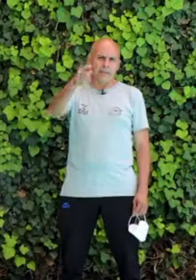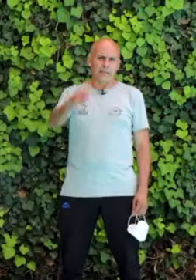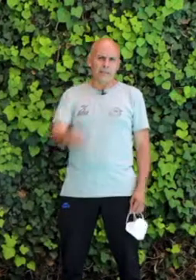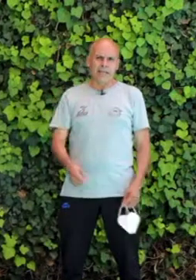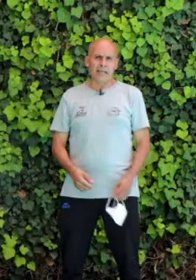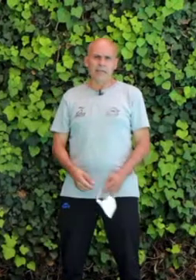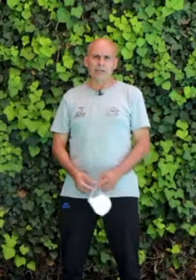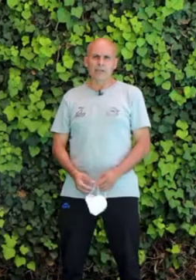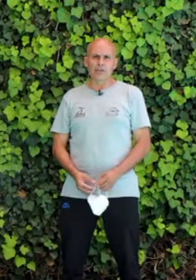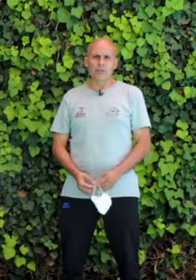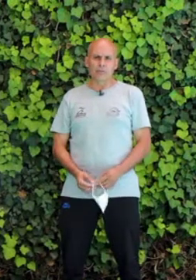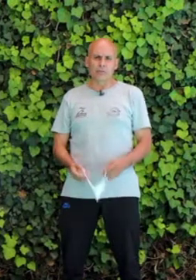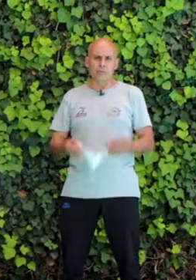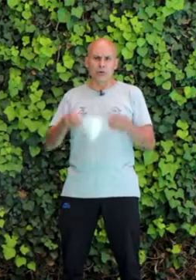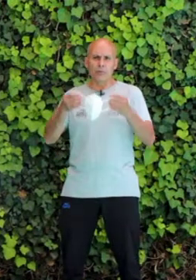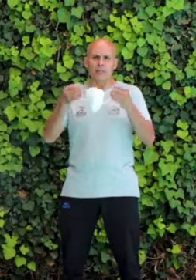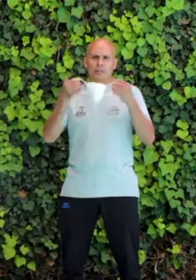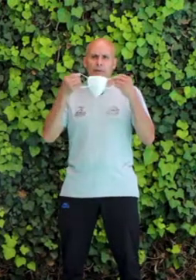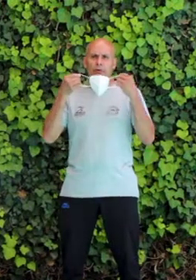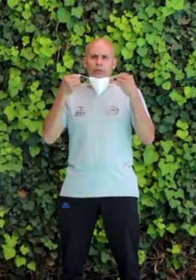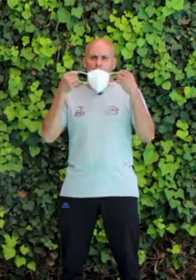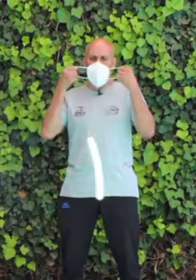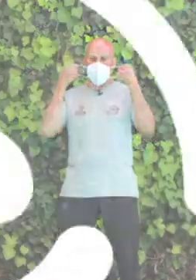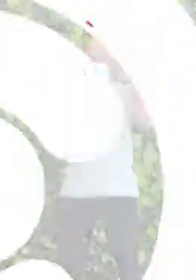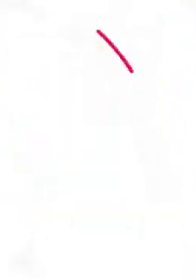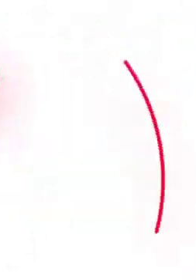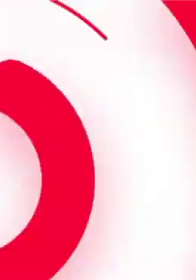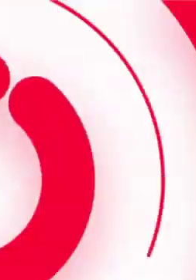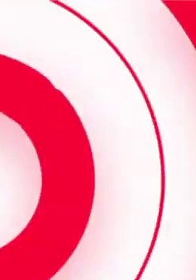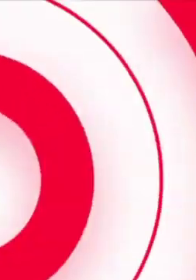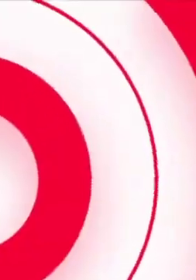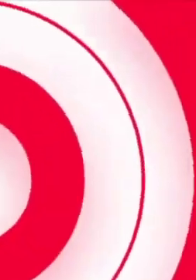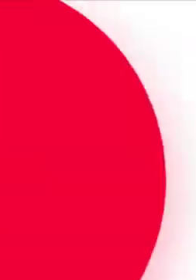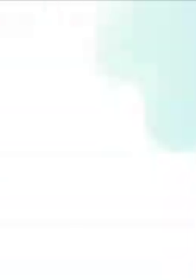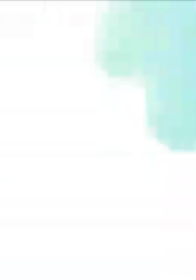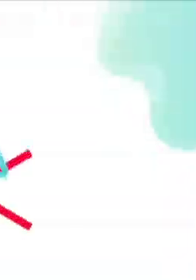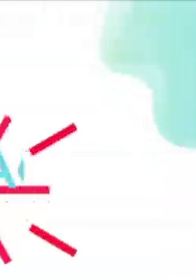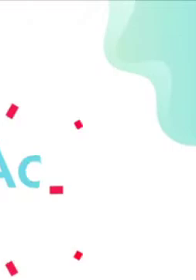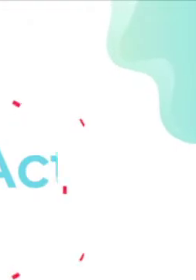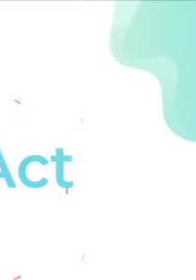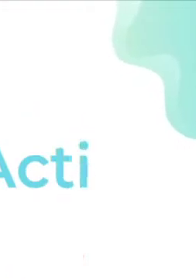Recuerda, al terminar la activación, no olvides la protección.